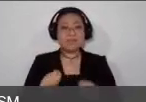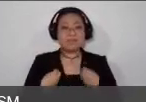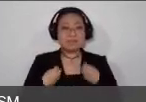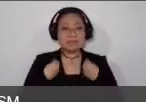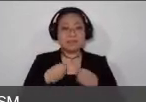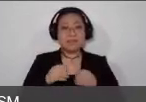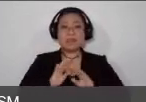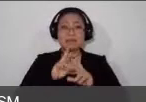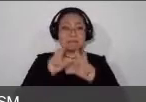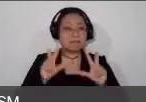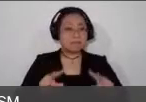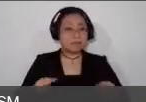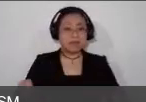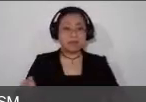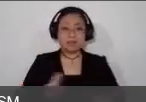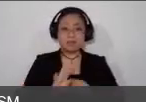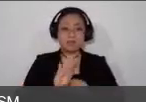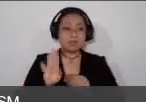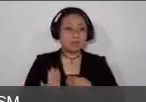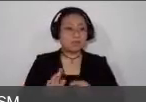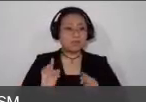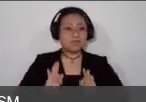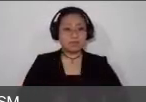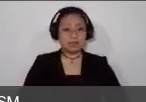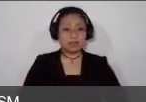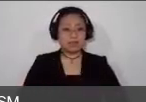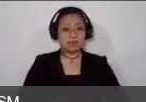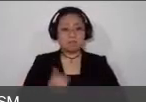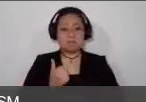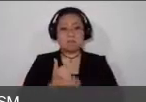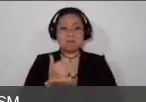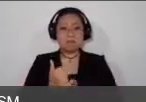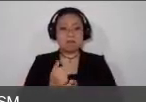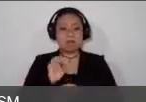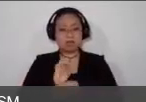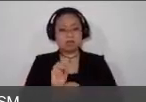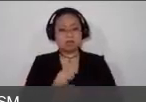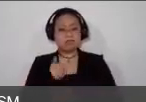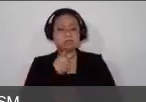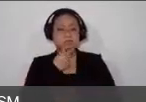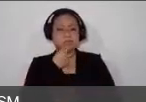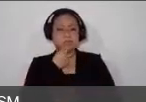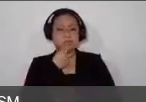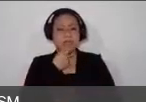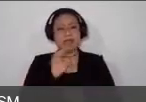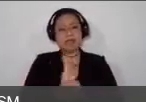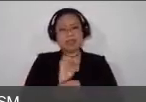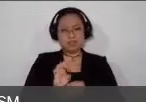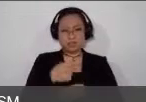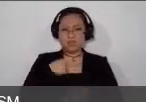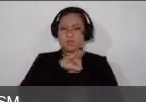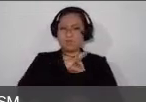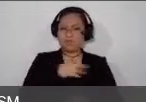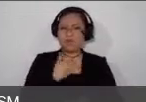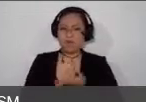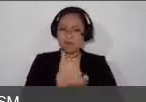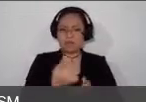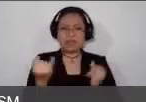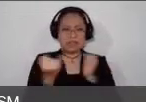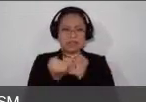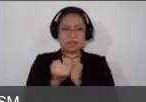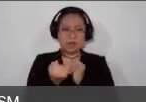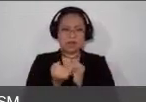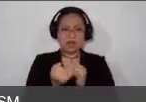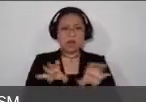esto le había ayudado porque no iba a ayudar a otros a través de quitar tabús